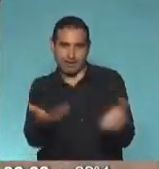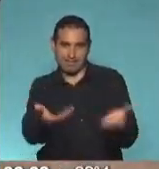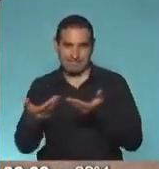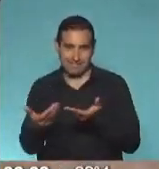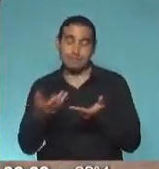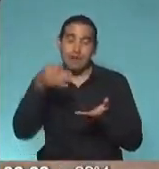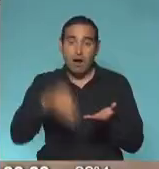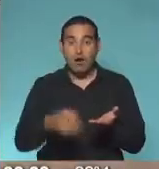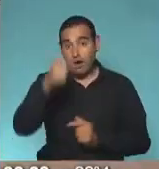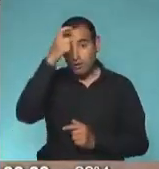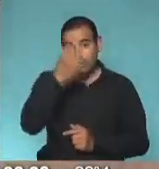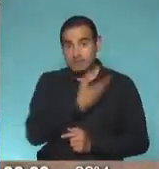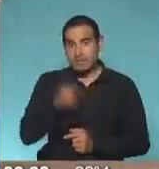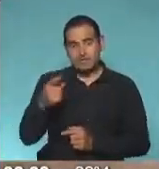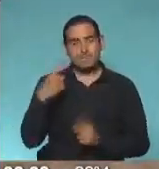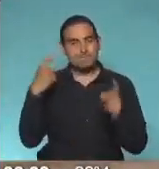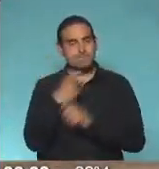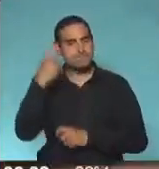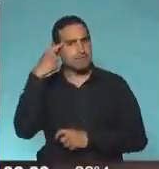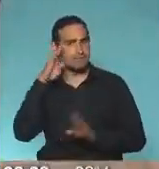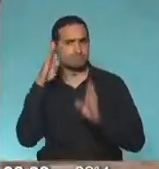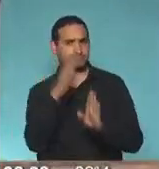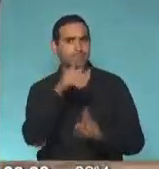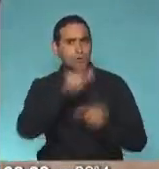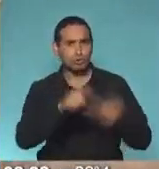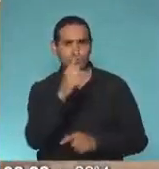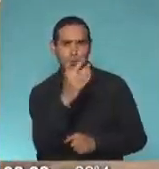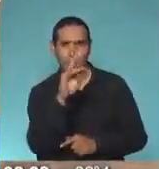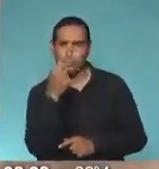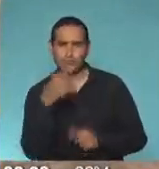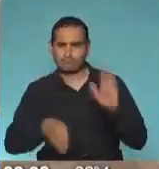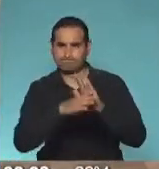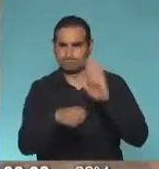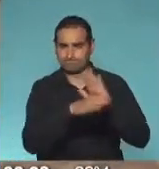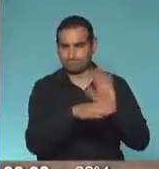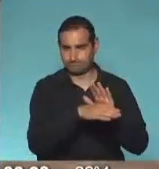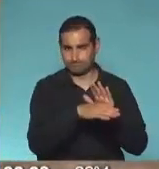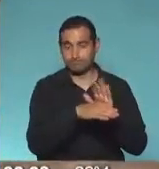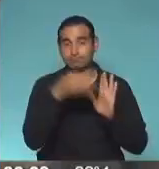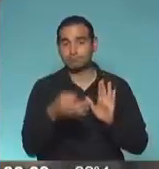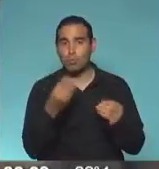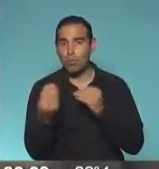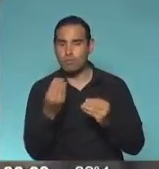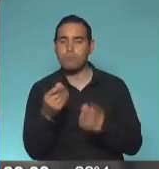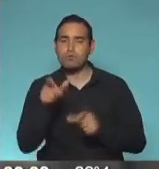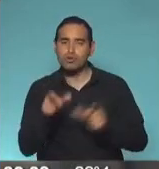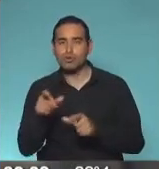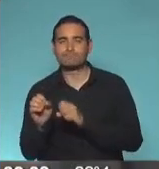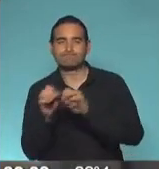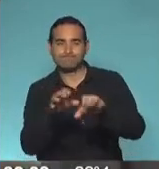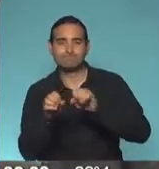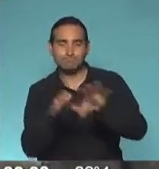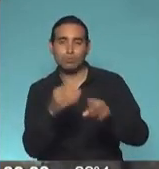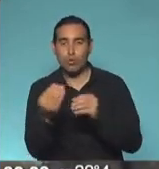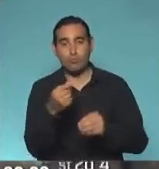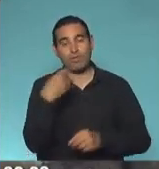depende ahora de sacar del territorio de Turquía a esos migrantes forzados. Hacerlo implicaría no solo aniquilar